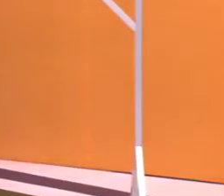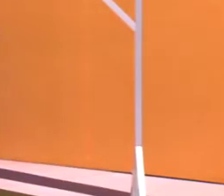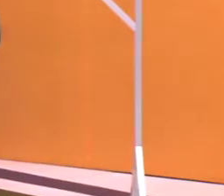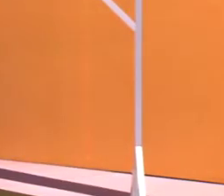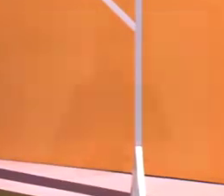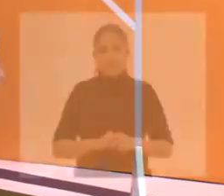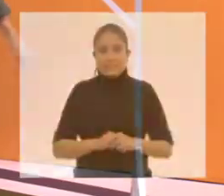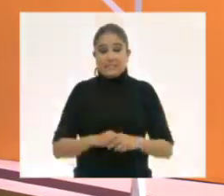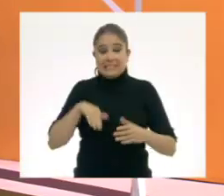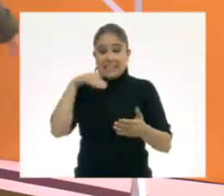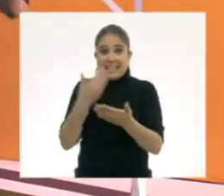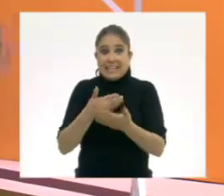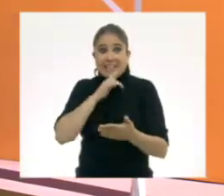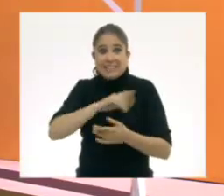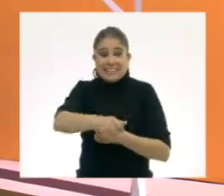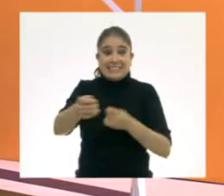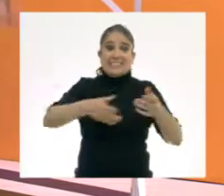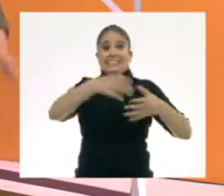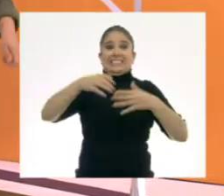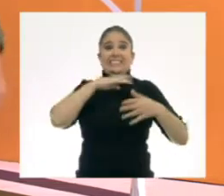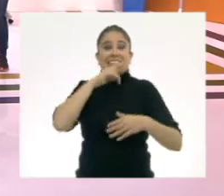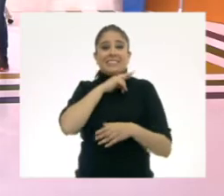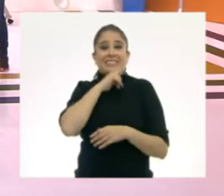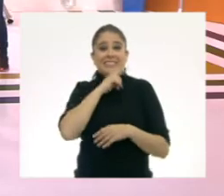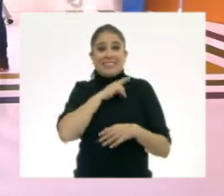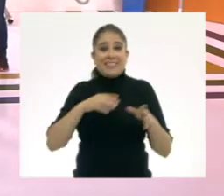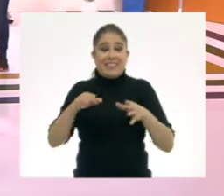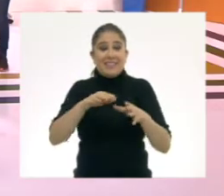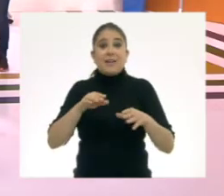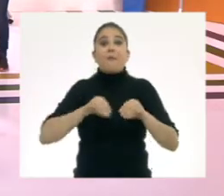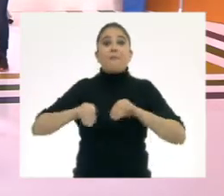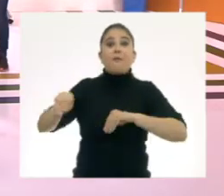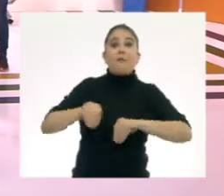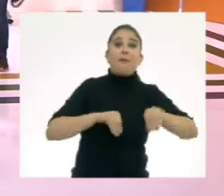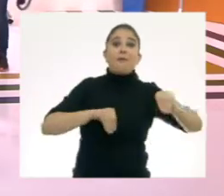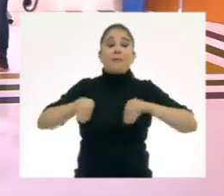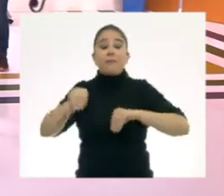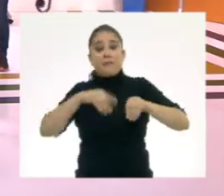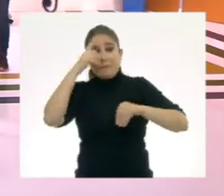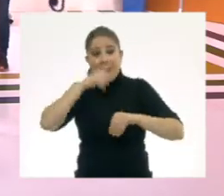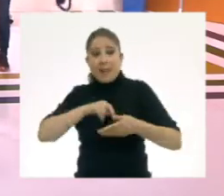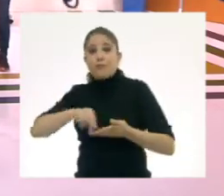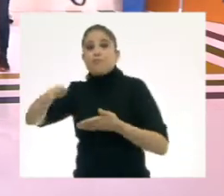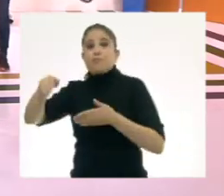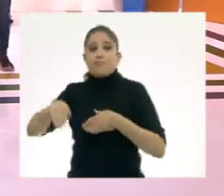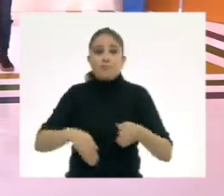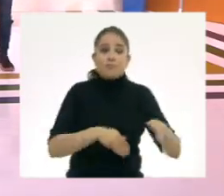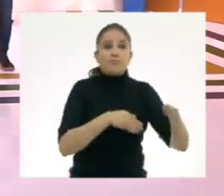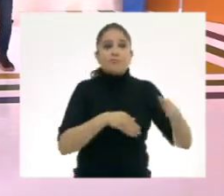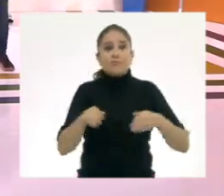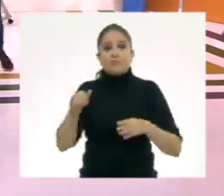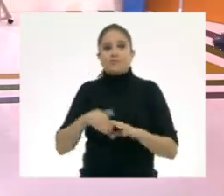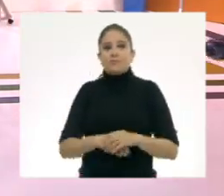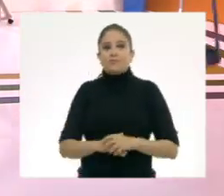Uy, se me va a caer el agua tan rápido. Y si nos desplazamos, porque hay movimientos para desplazarse. Ok.